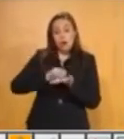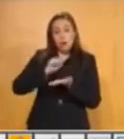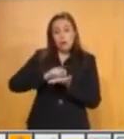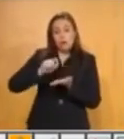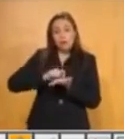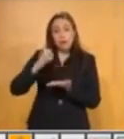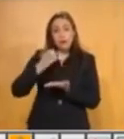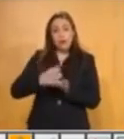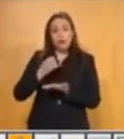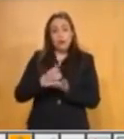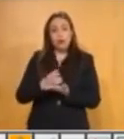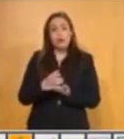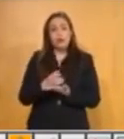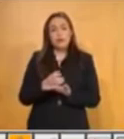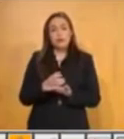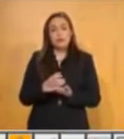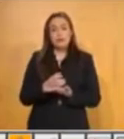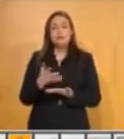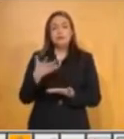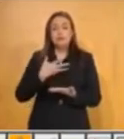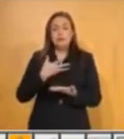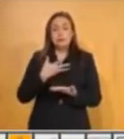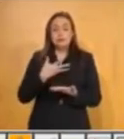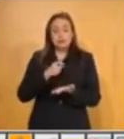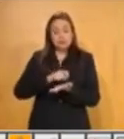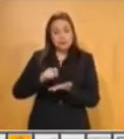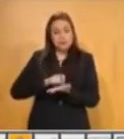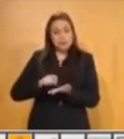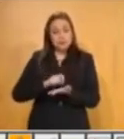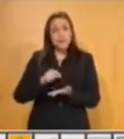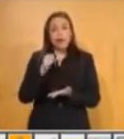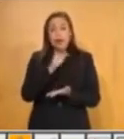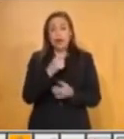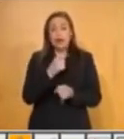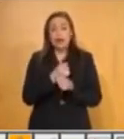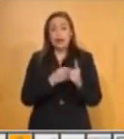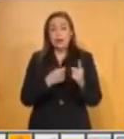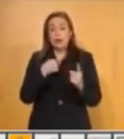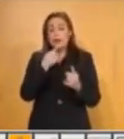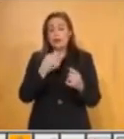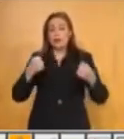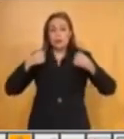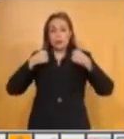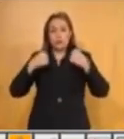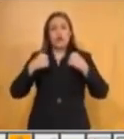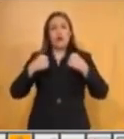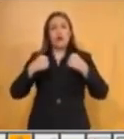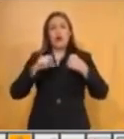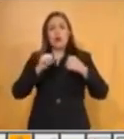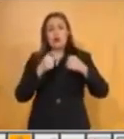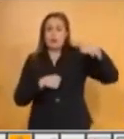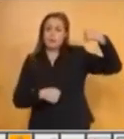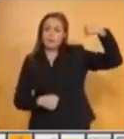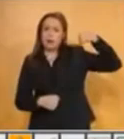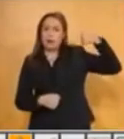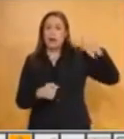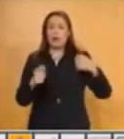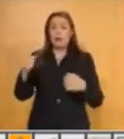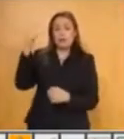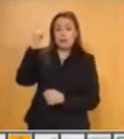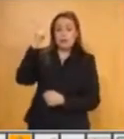notas y tomar apuntes. Tenemos la primera palabra, poderoso, fuerte,